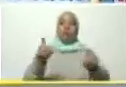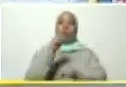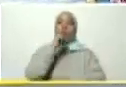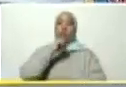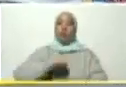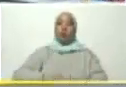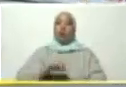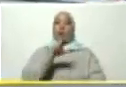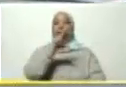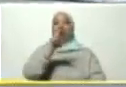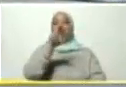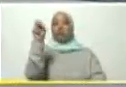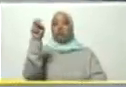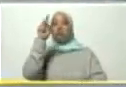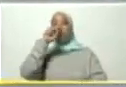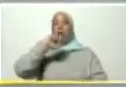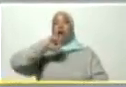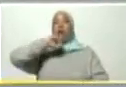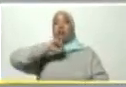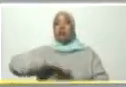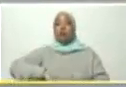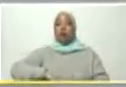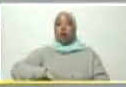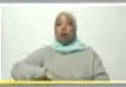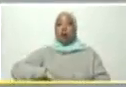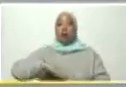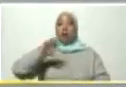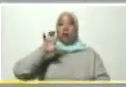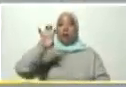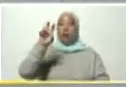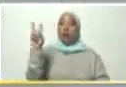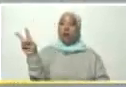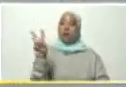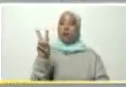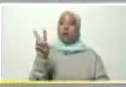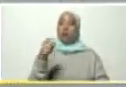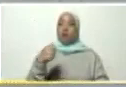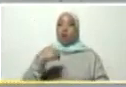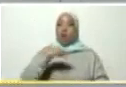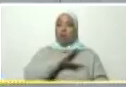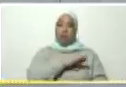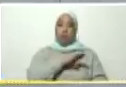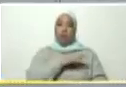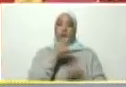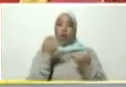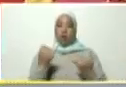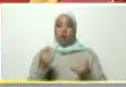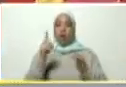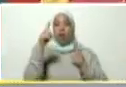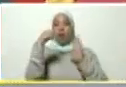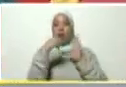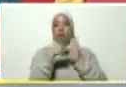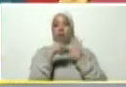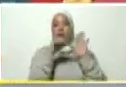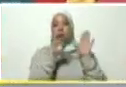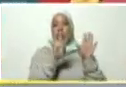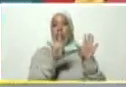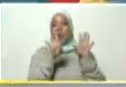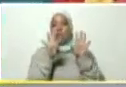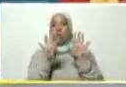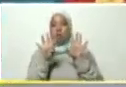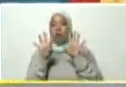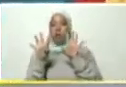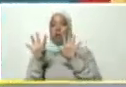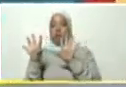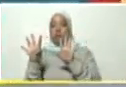de 200 años de República es esta Constitución de 1999 que lo sepa la juventud